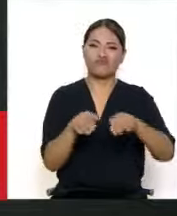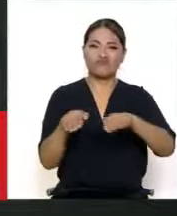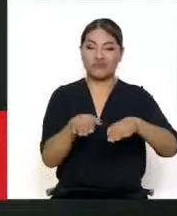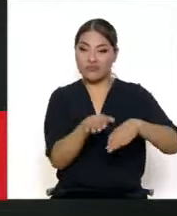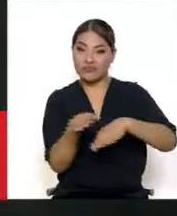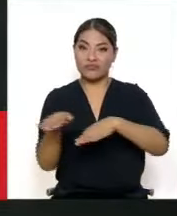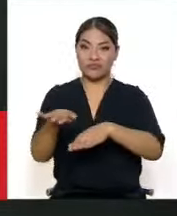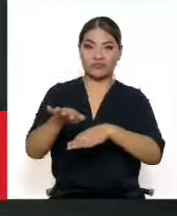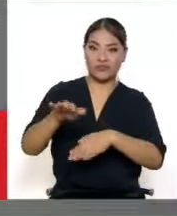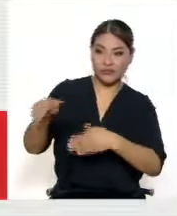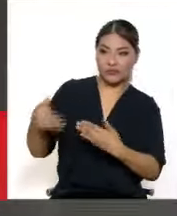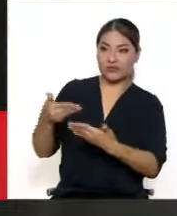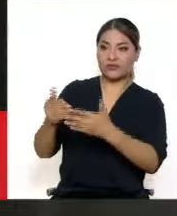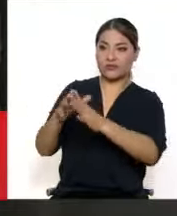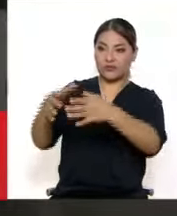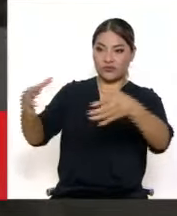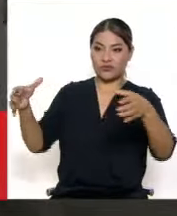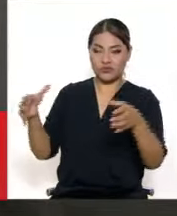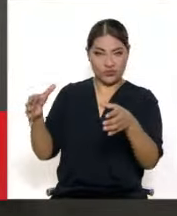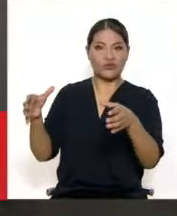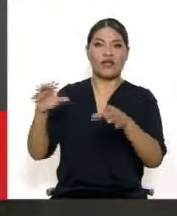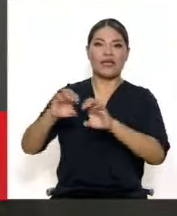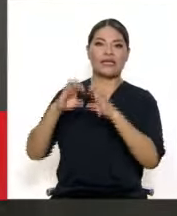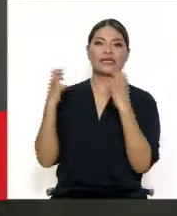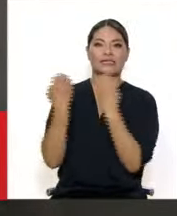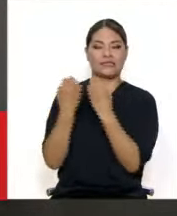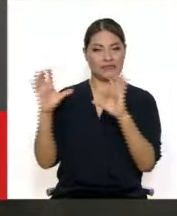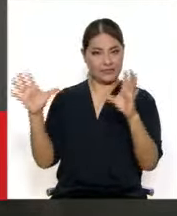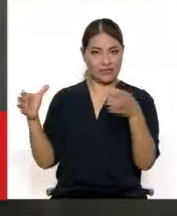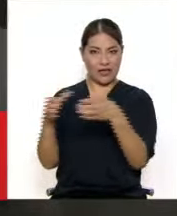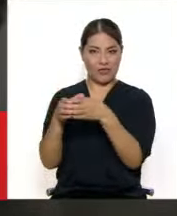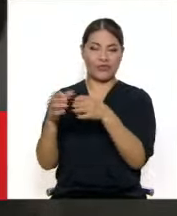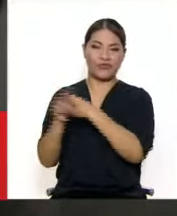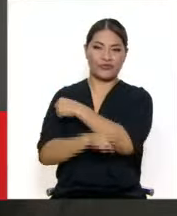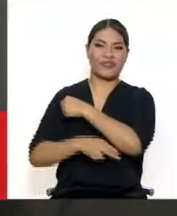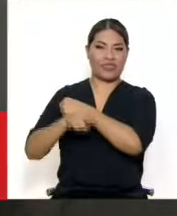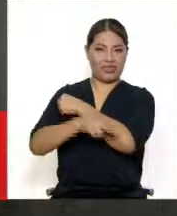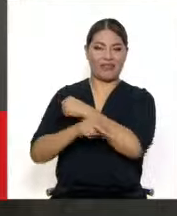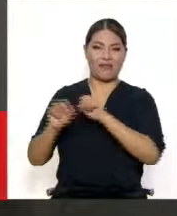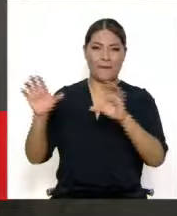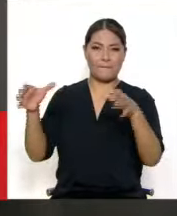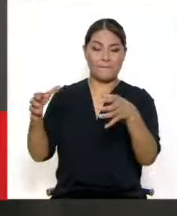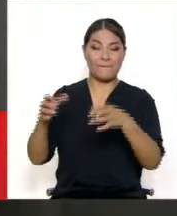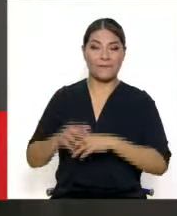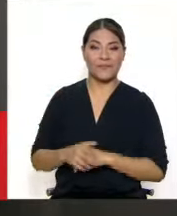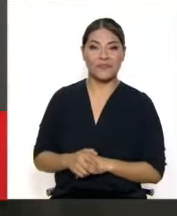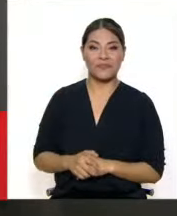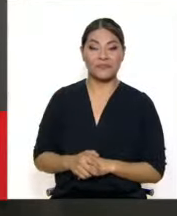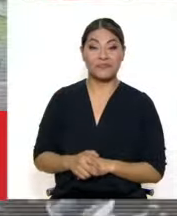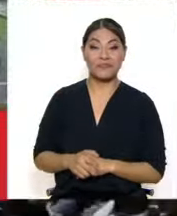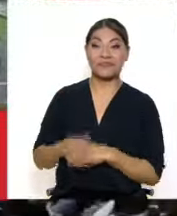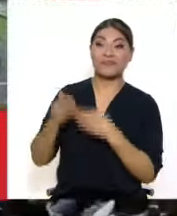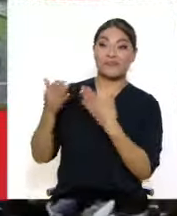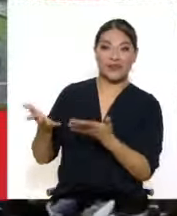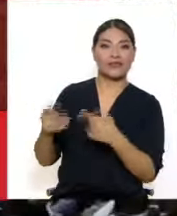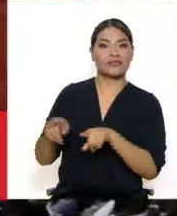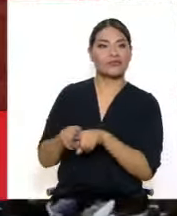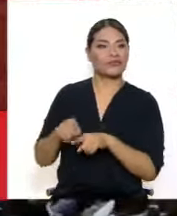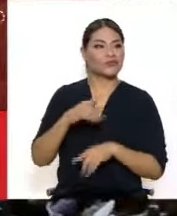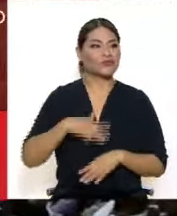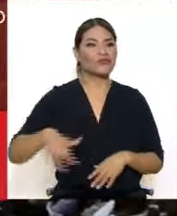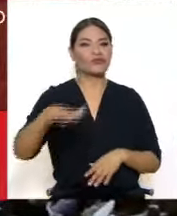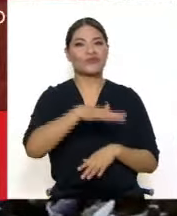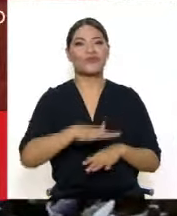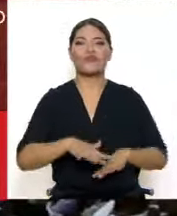coloso moderno de José Díaz, al Estadio Nacional. Allí el mar se pintaba